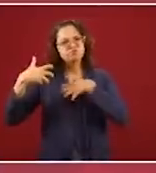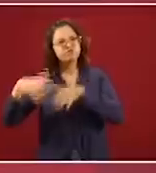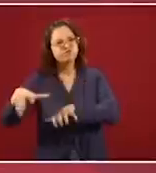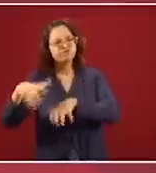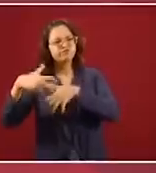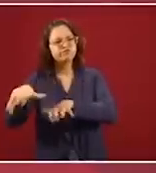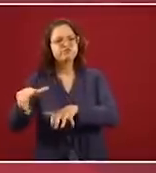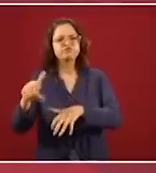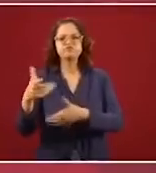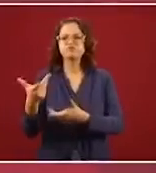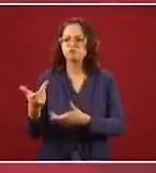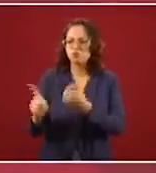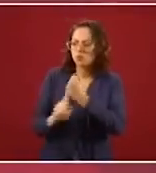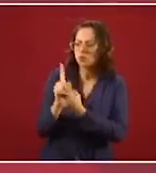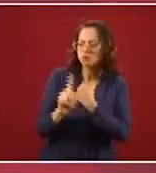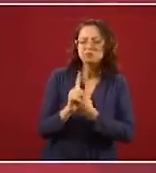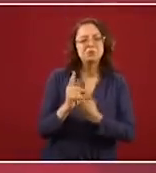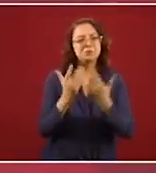social.